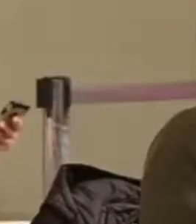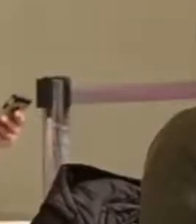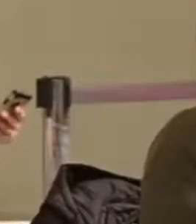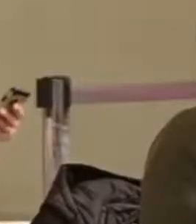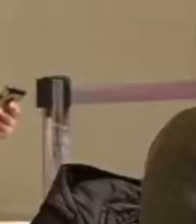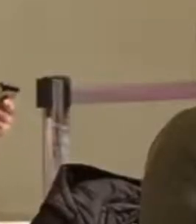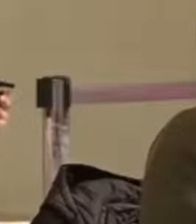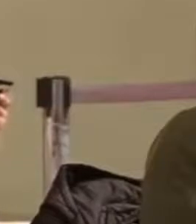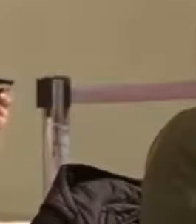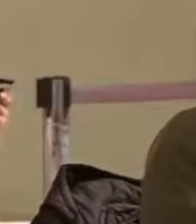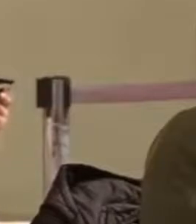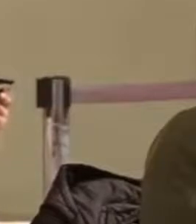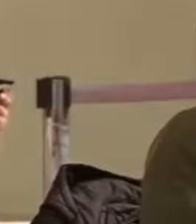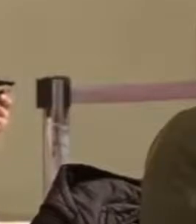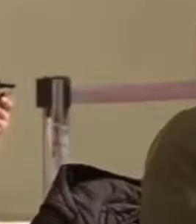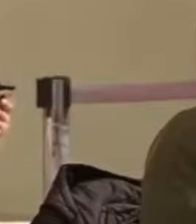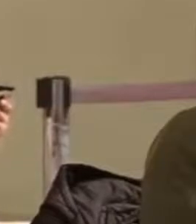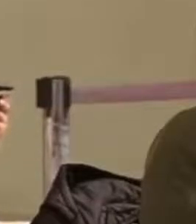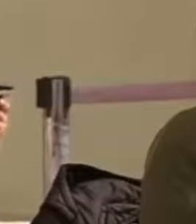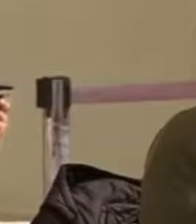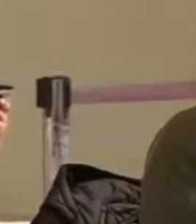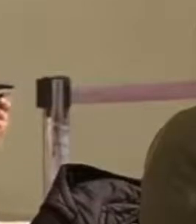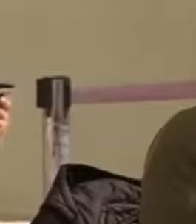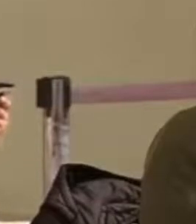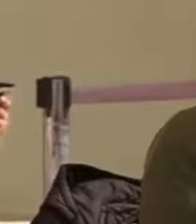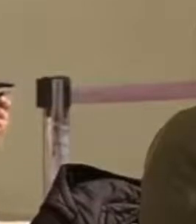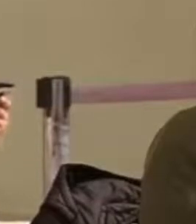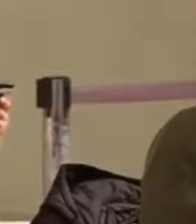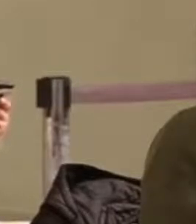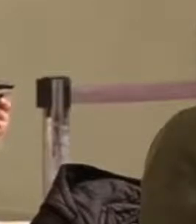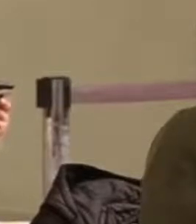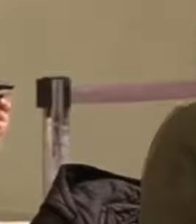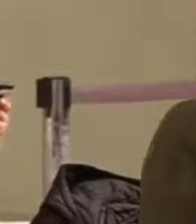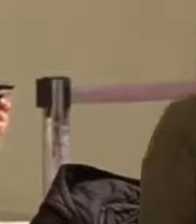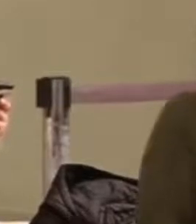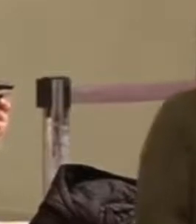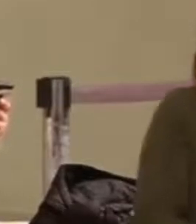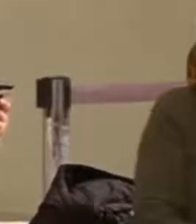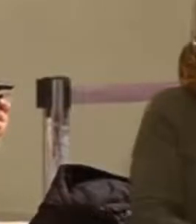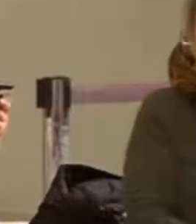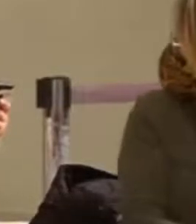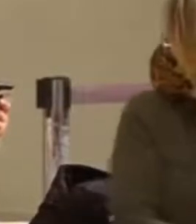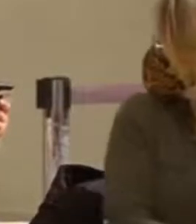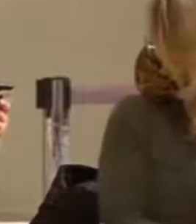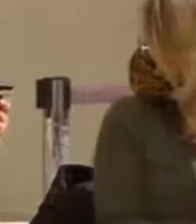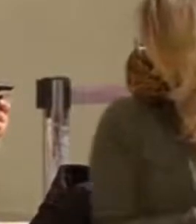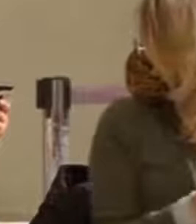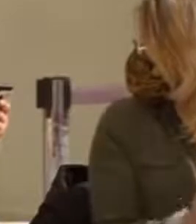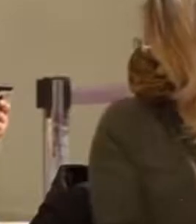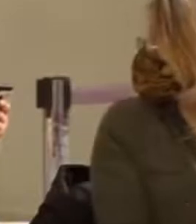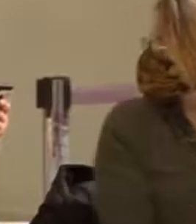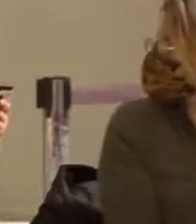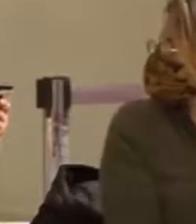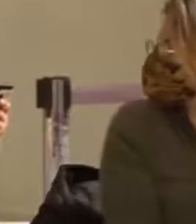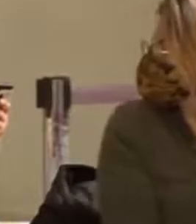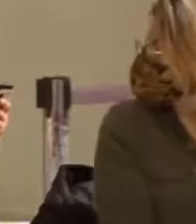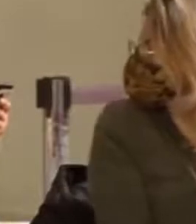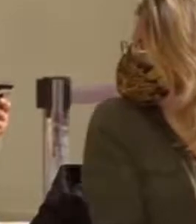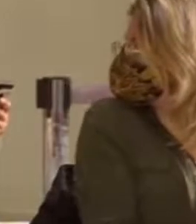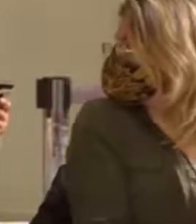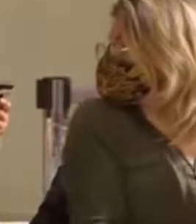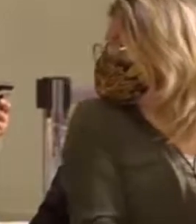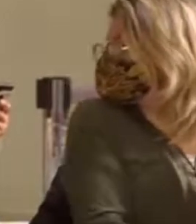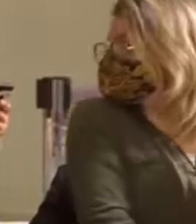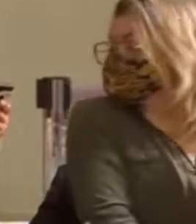un mercado de jugadores, en fin, todo lo que ya habíamos conversado. Si se pudiera tener también la opinión